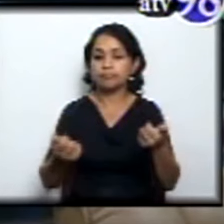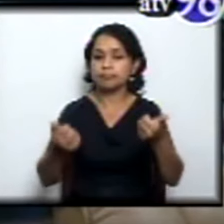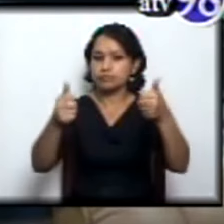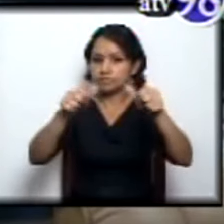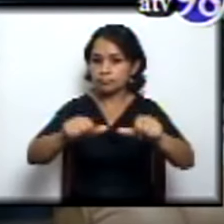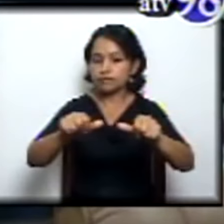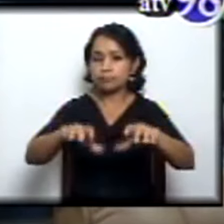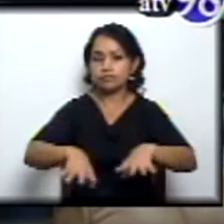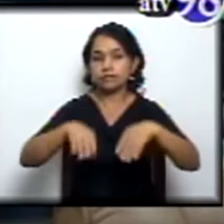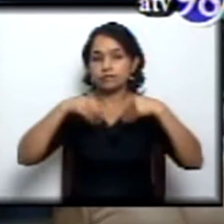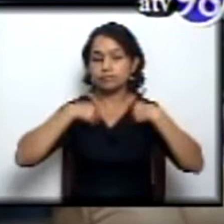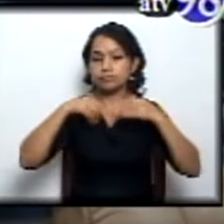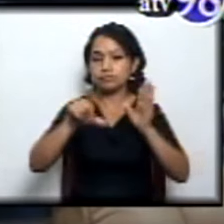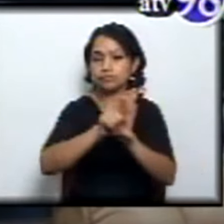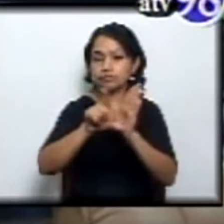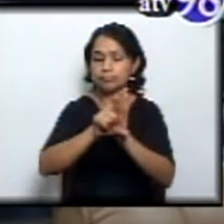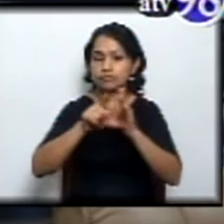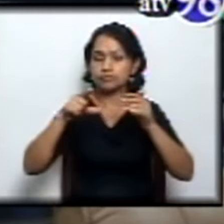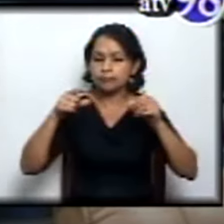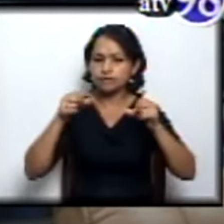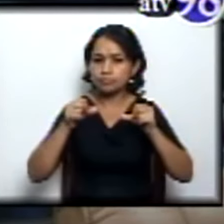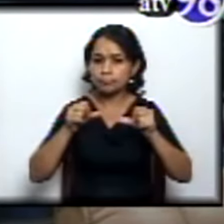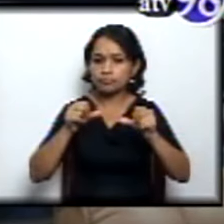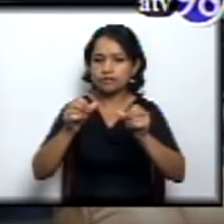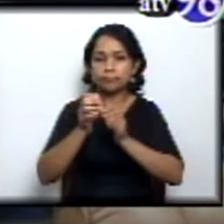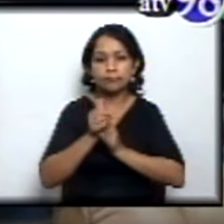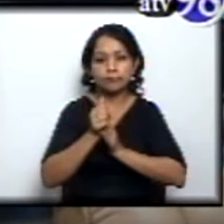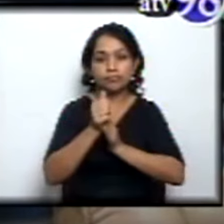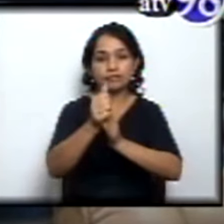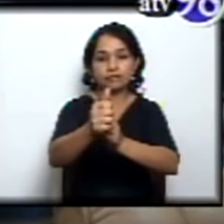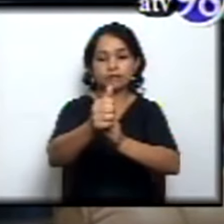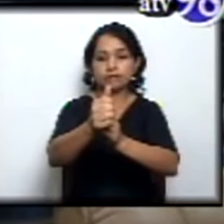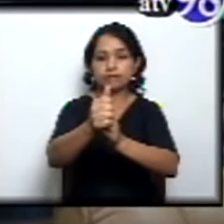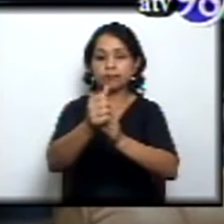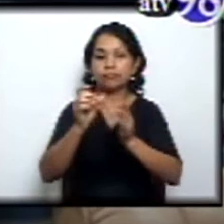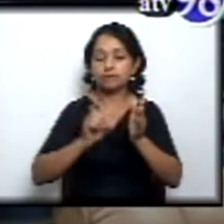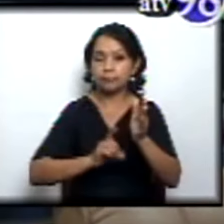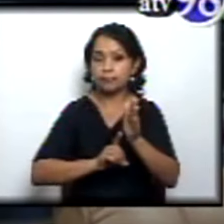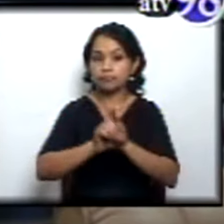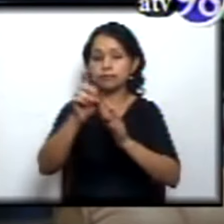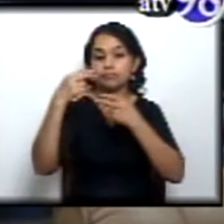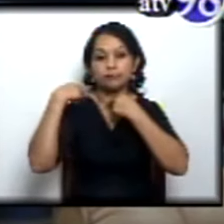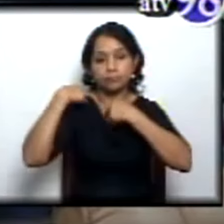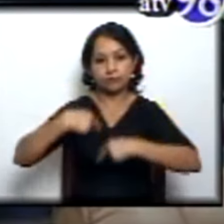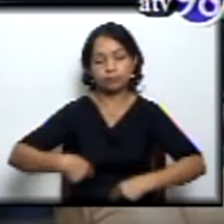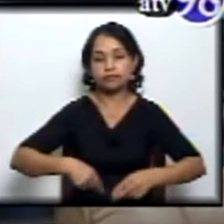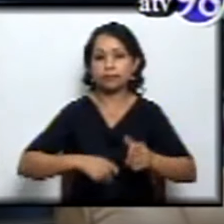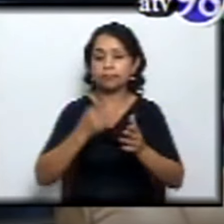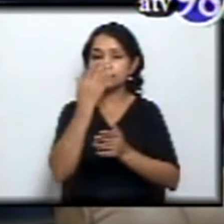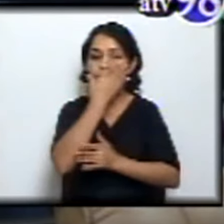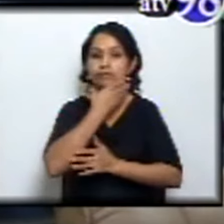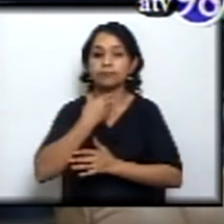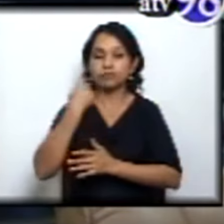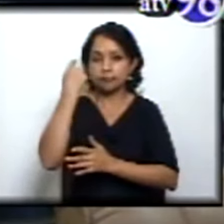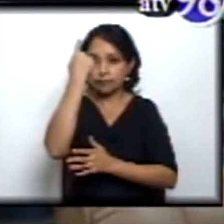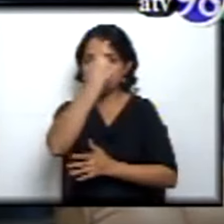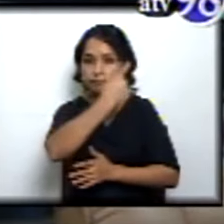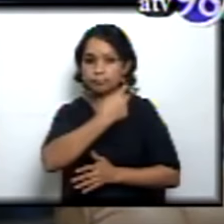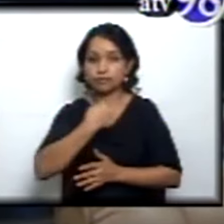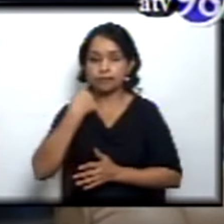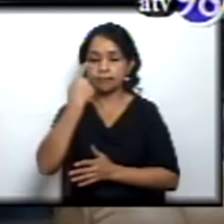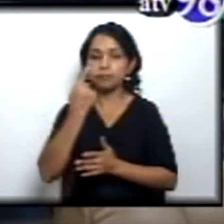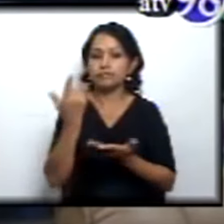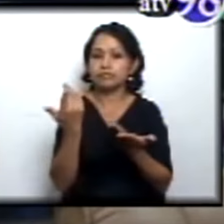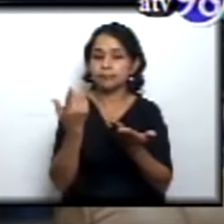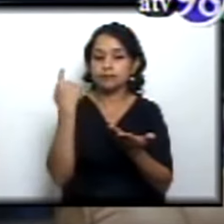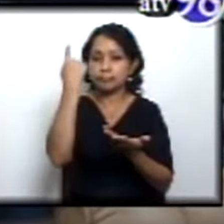significar seguir caminando en la ruta del desarrollo humano con rostro joven, un desarrollo